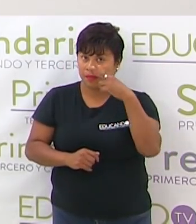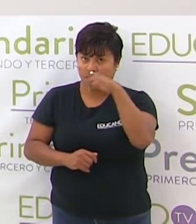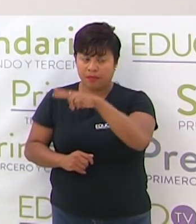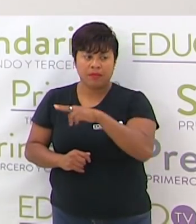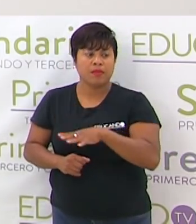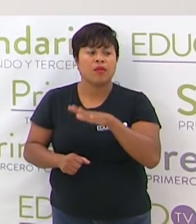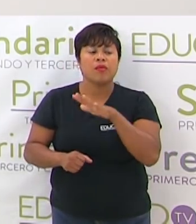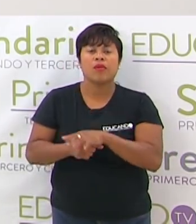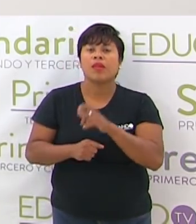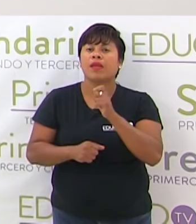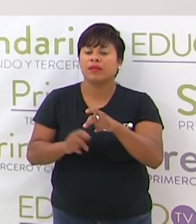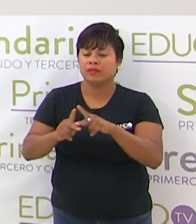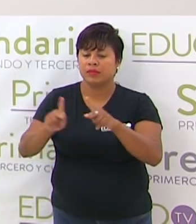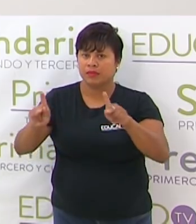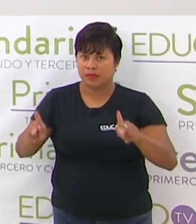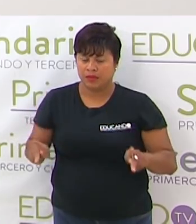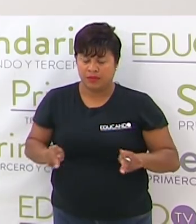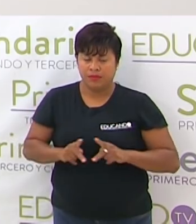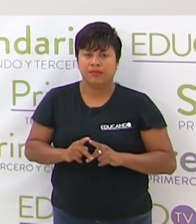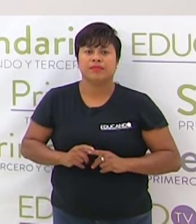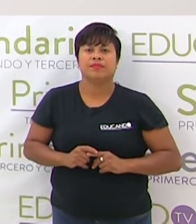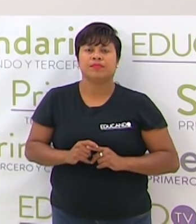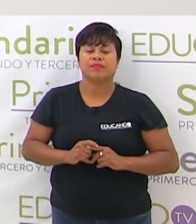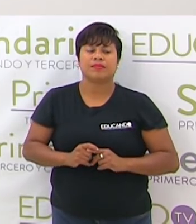Vamos a ver cuál es su perímetro.